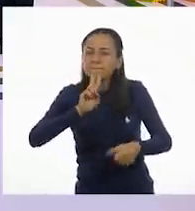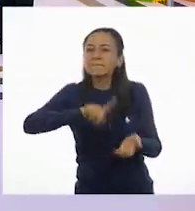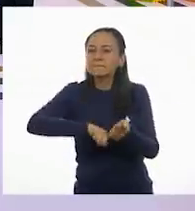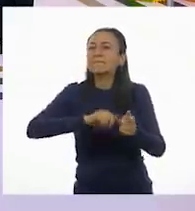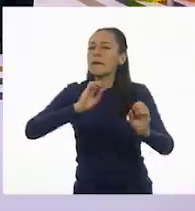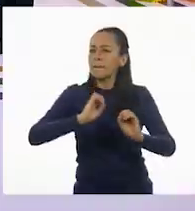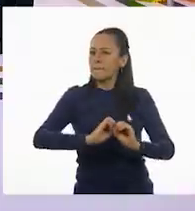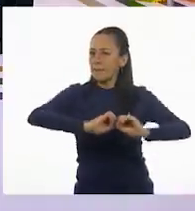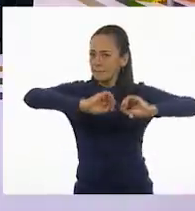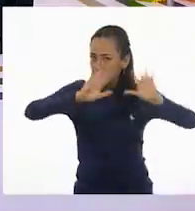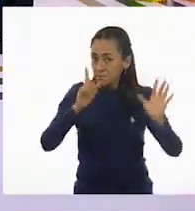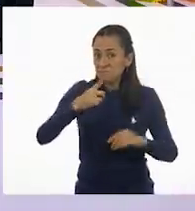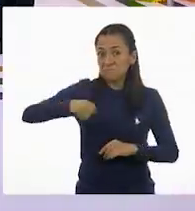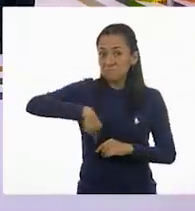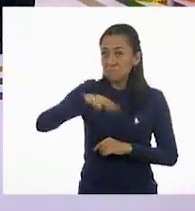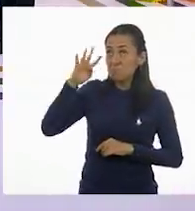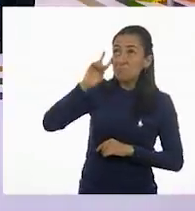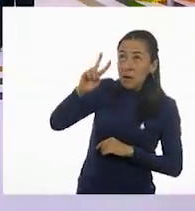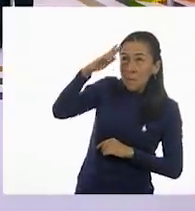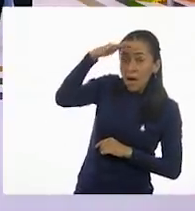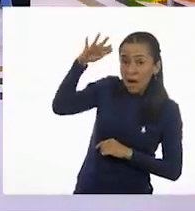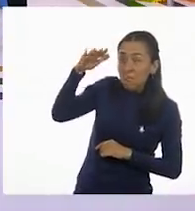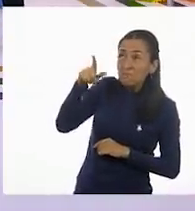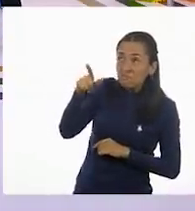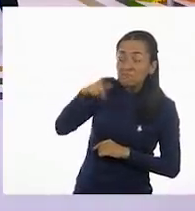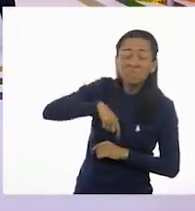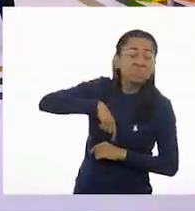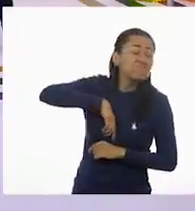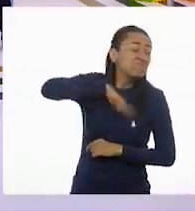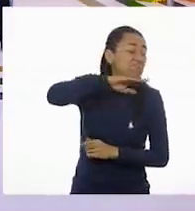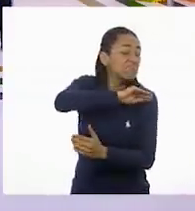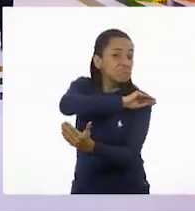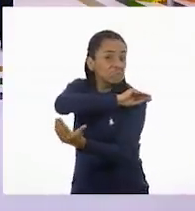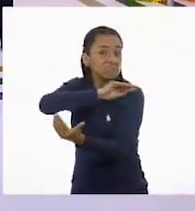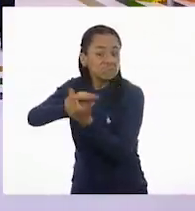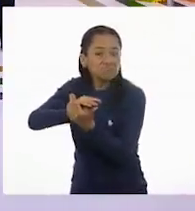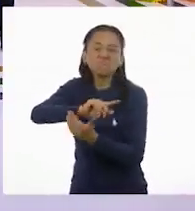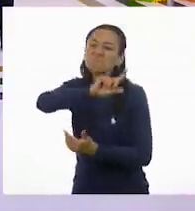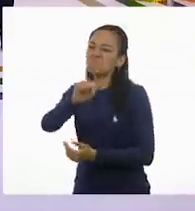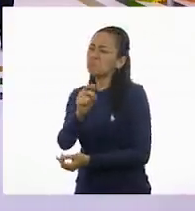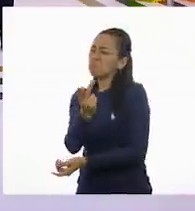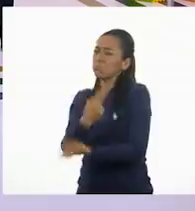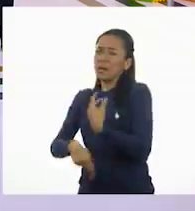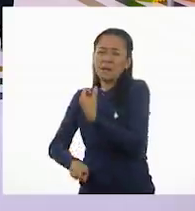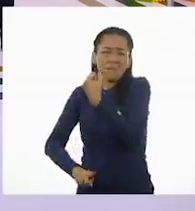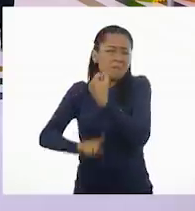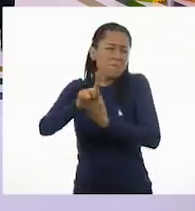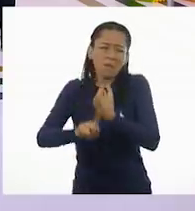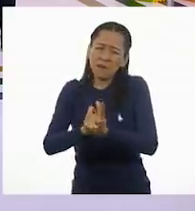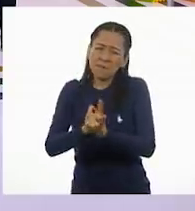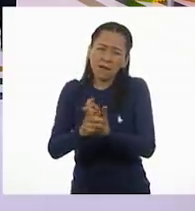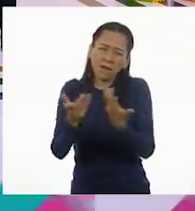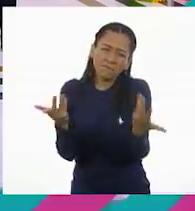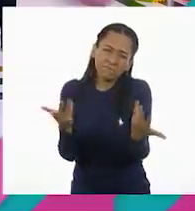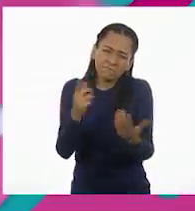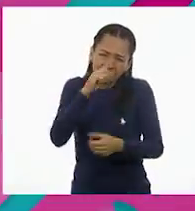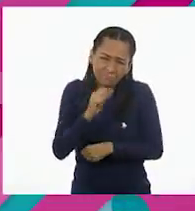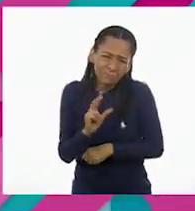en problemas y riesgos innecesarios. A ver. Sí, vamos a ver el video. Sale.